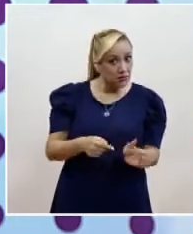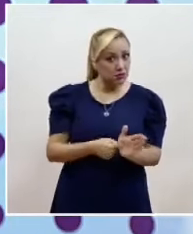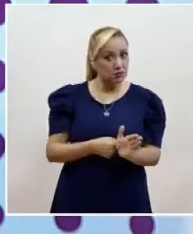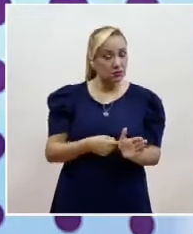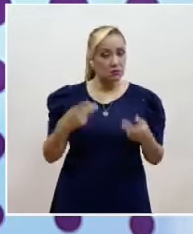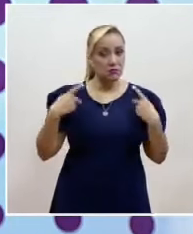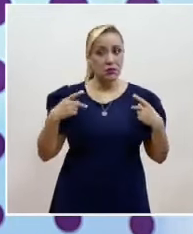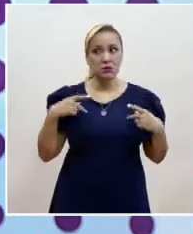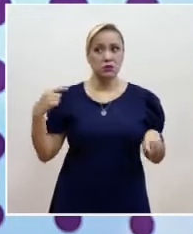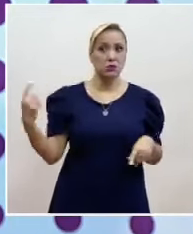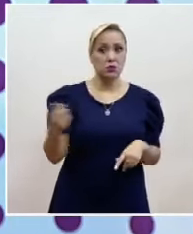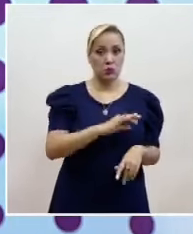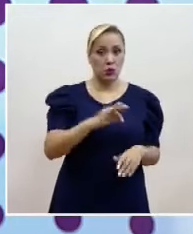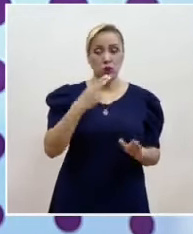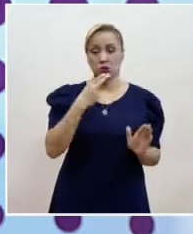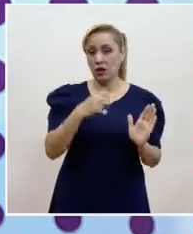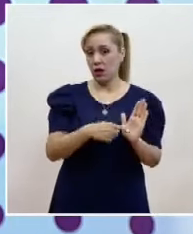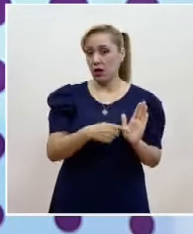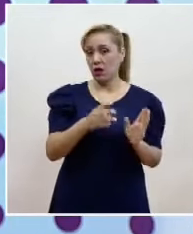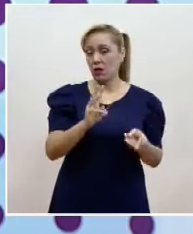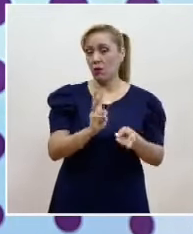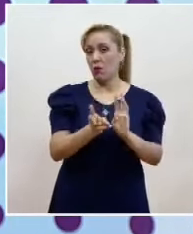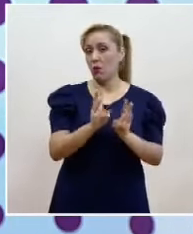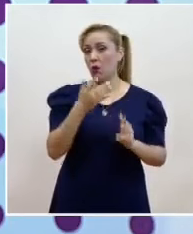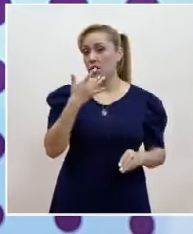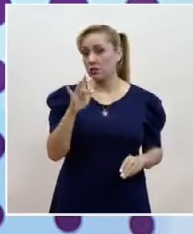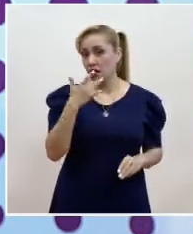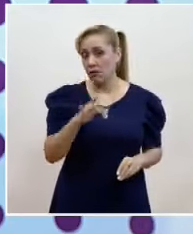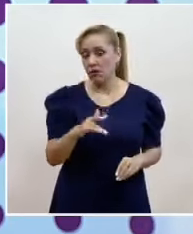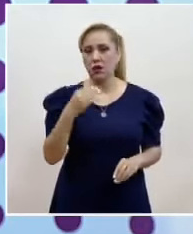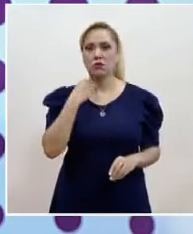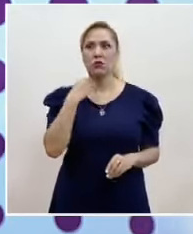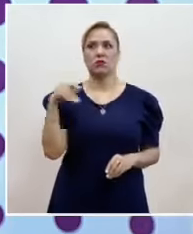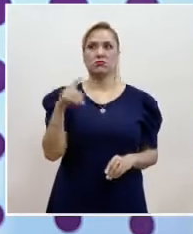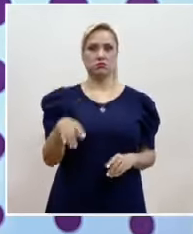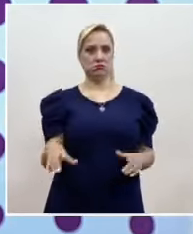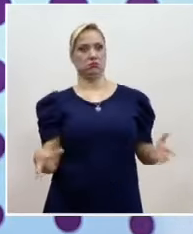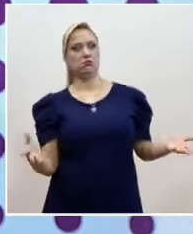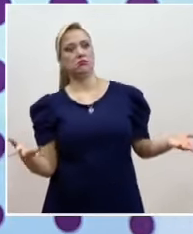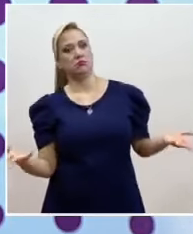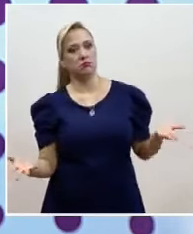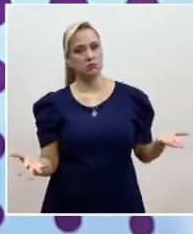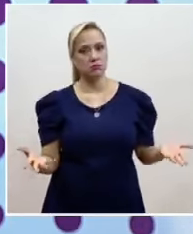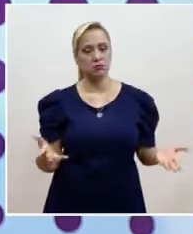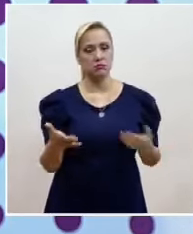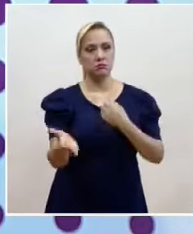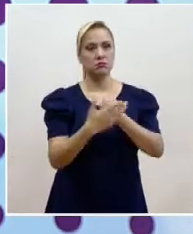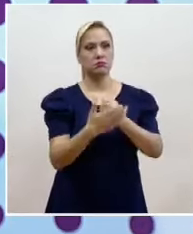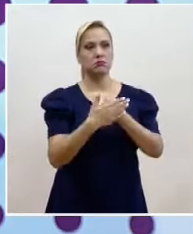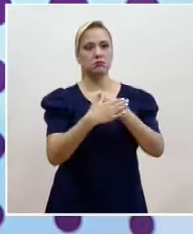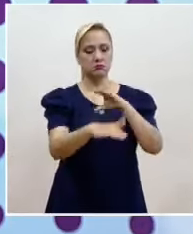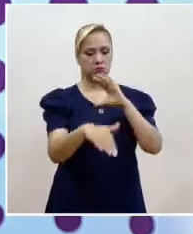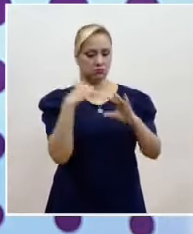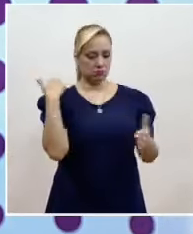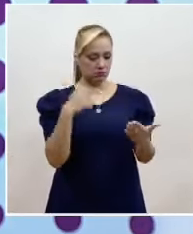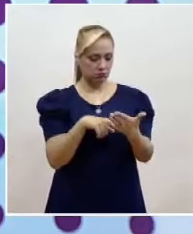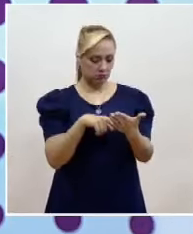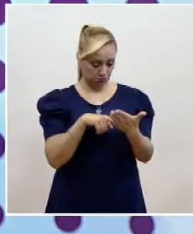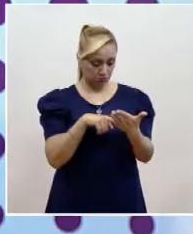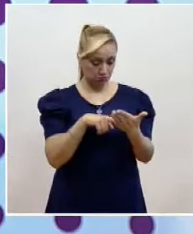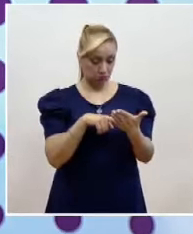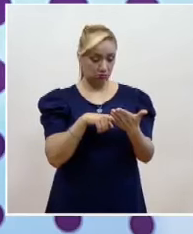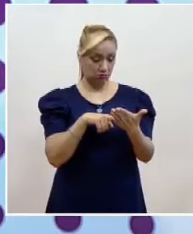gente podría utilizar los WhatsApp. Muchos abogados cuestionarían si ya me notifican como cualquier mensaje de